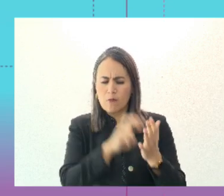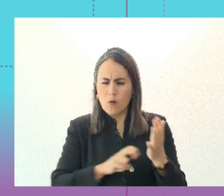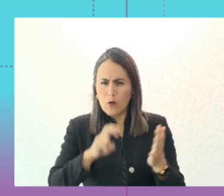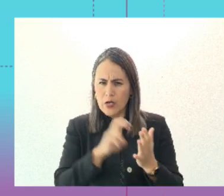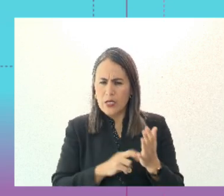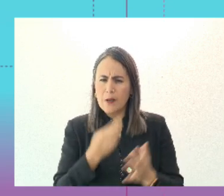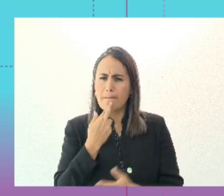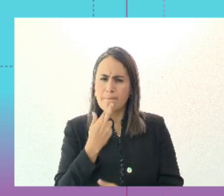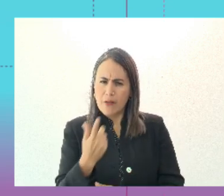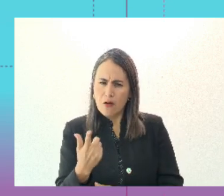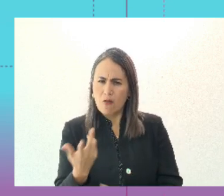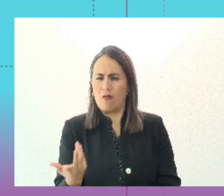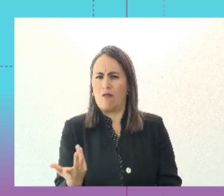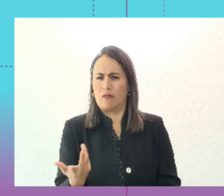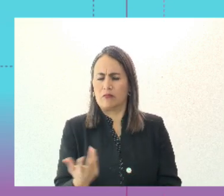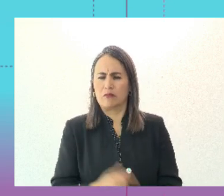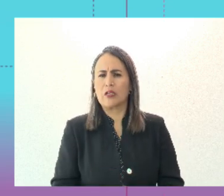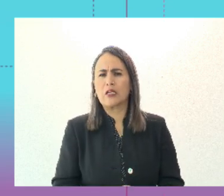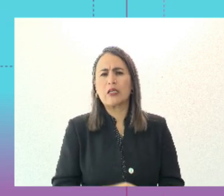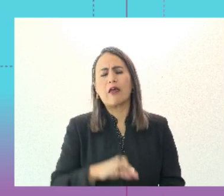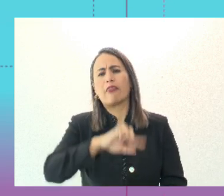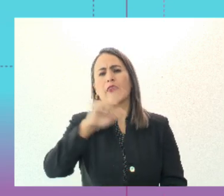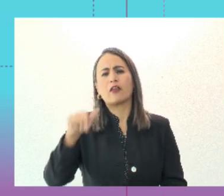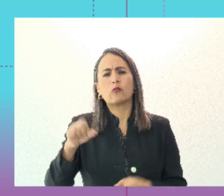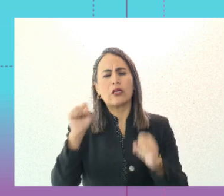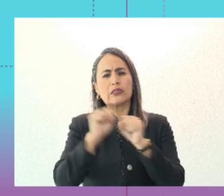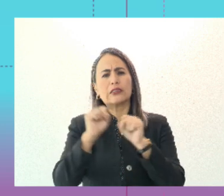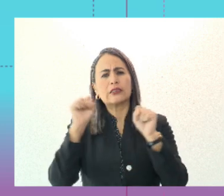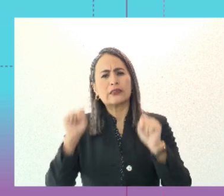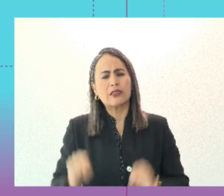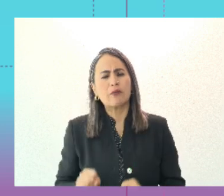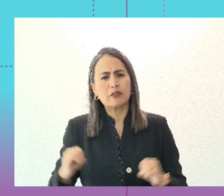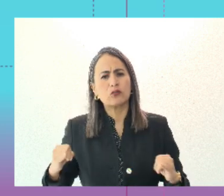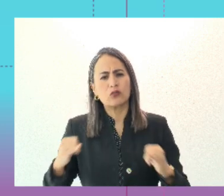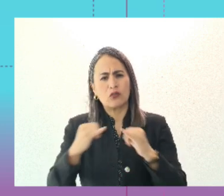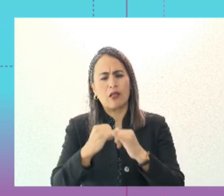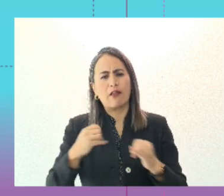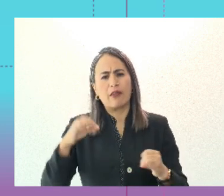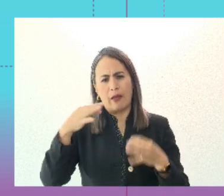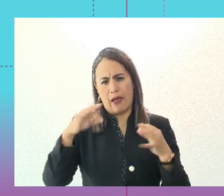aplicarlas. Y entonces fortalecer el Sistema Institucional de Archivos del INEGI.